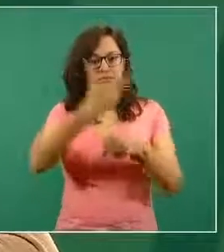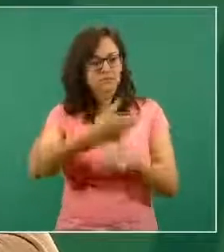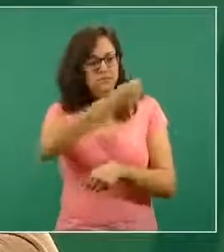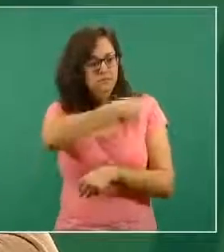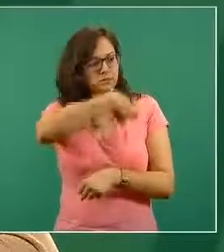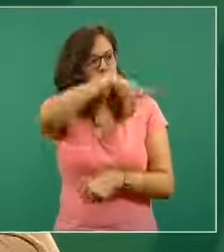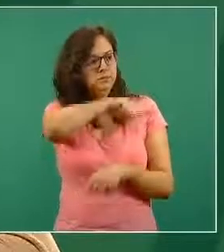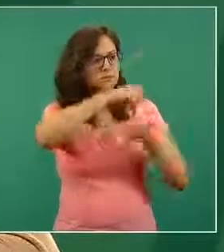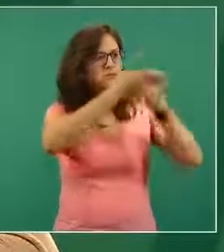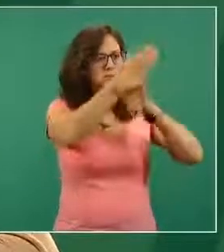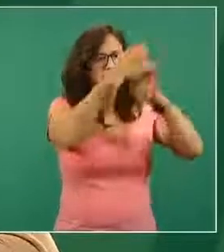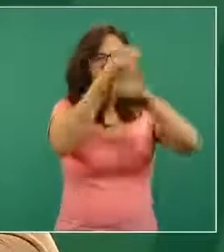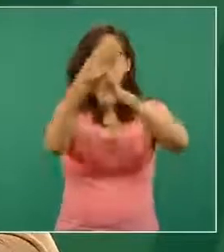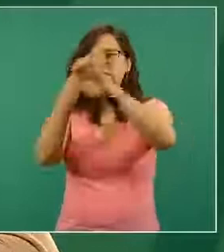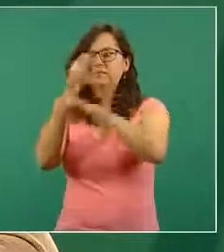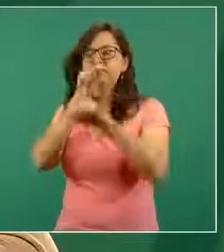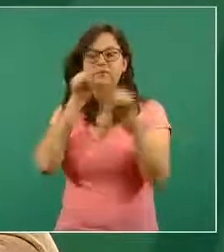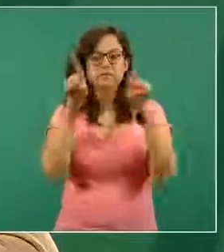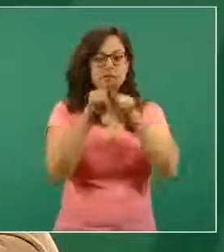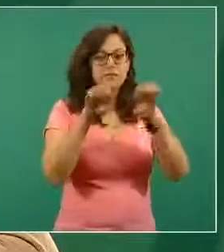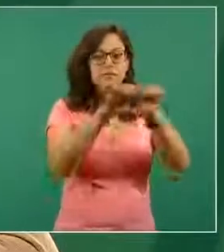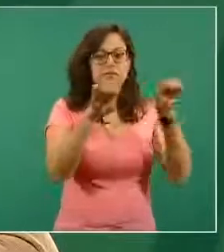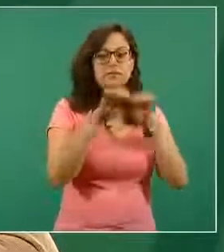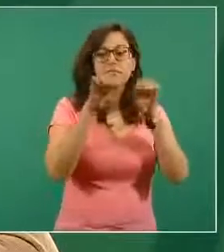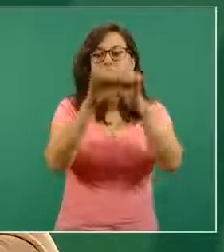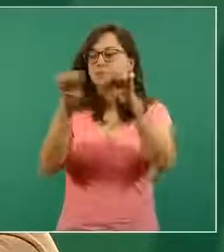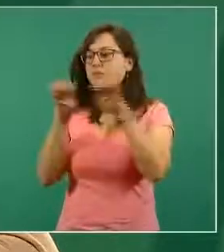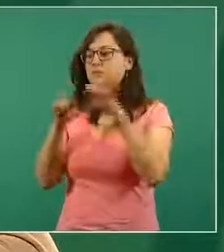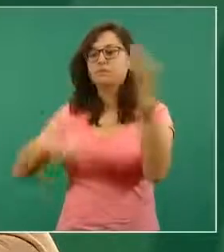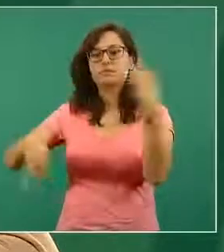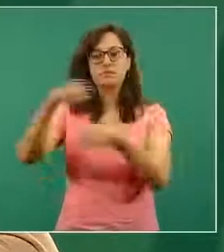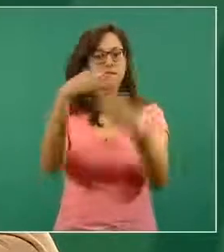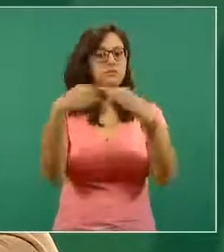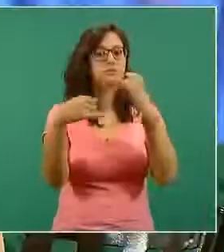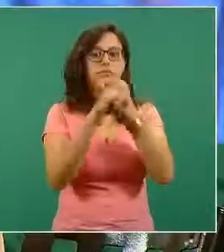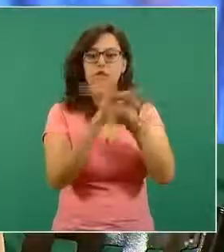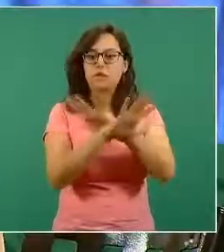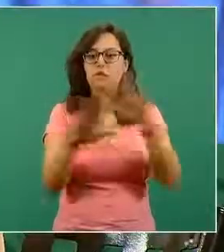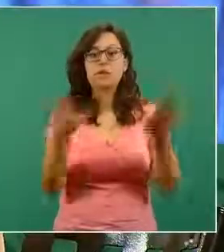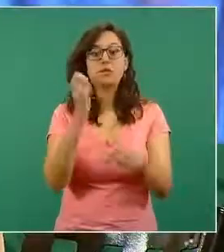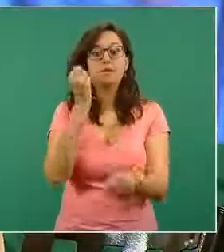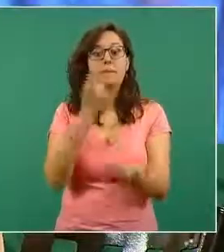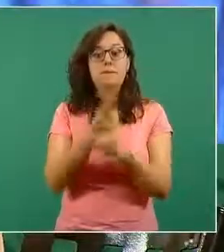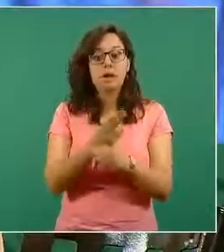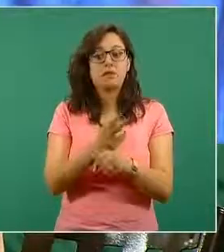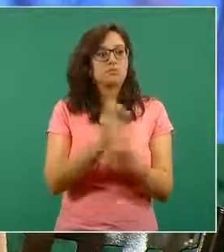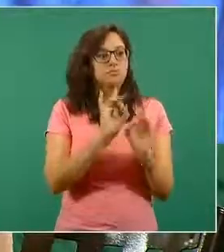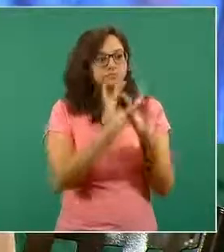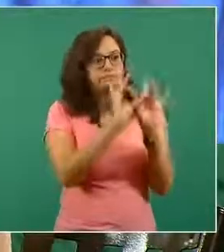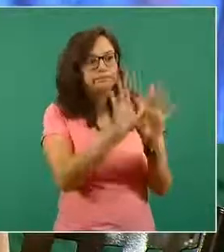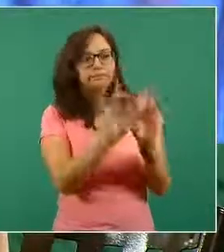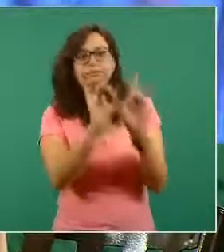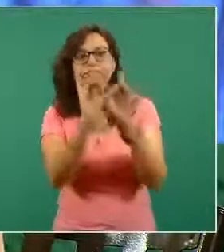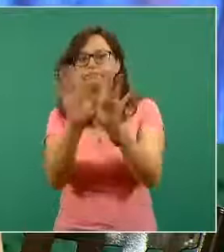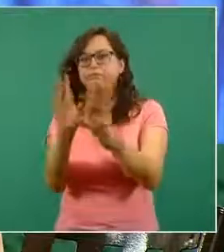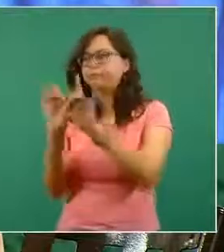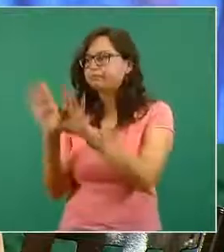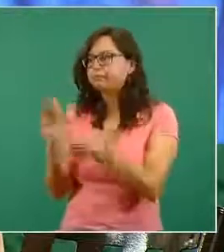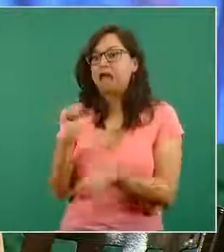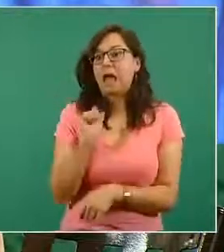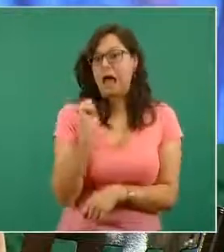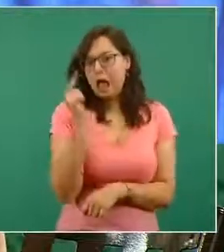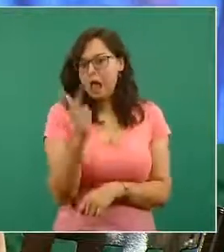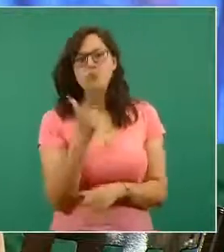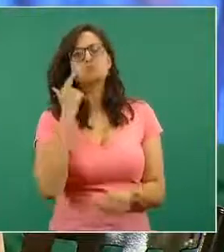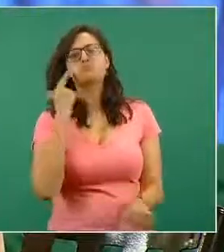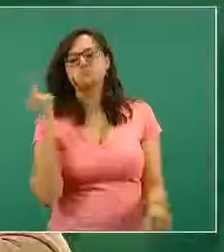equipo operativo, pues obviamente estén enterados de esta información para poder captar en un momento dado, si es que así fuera, que hasta el momento no ha